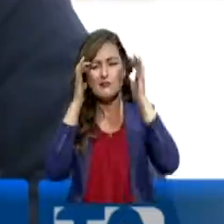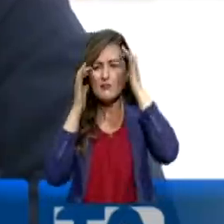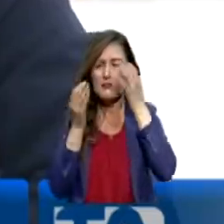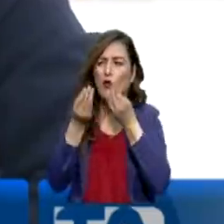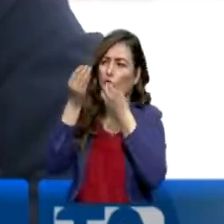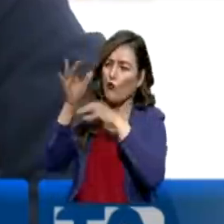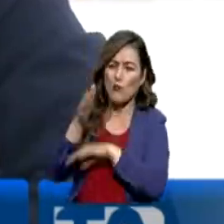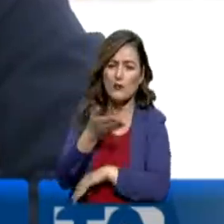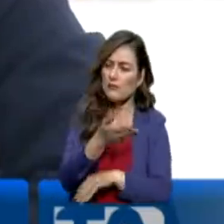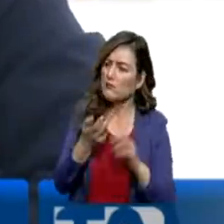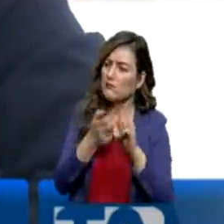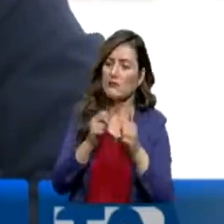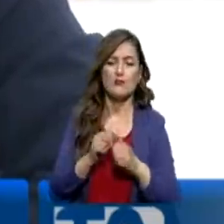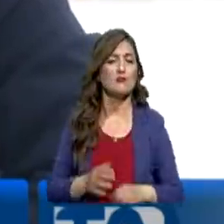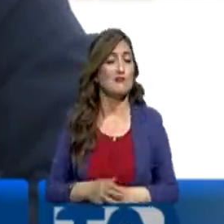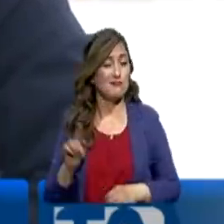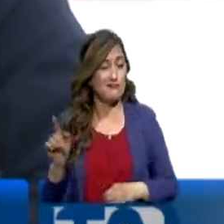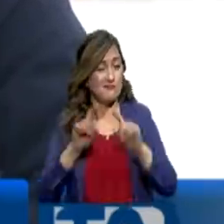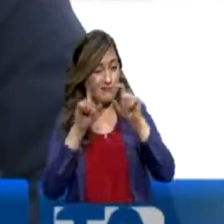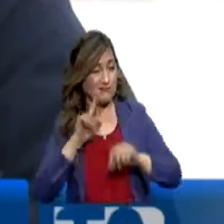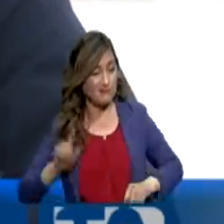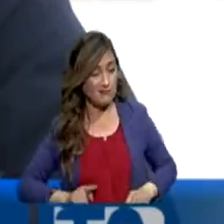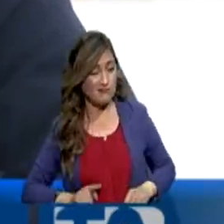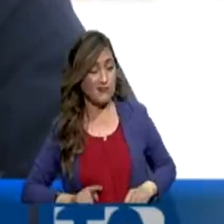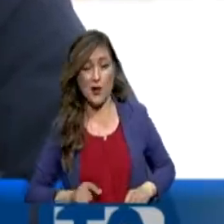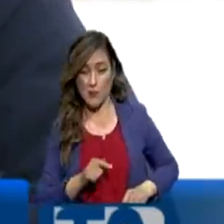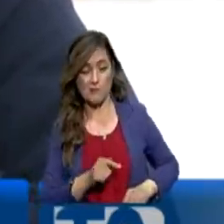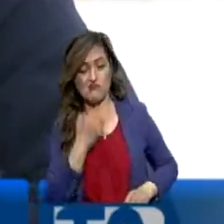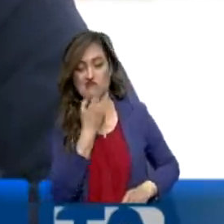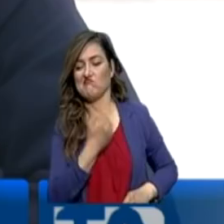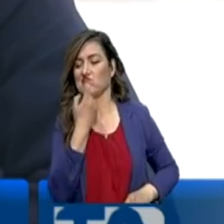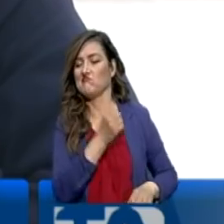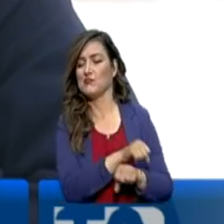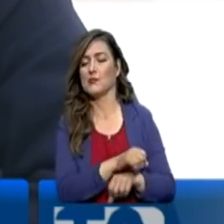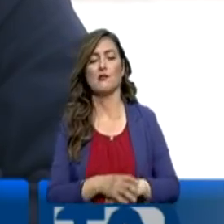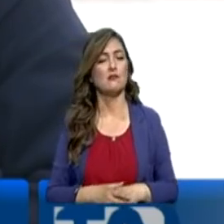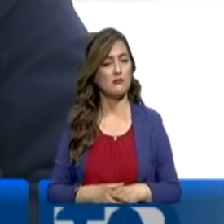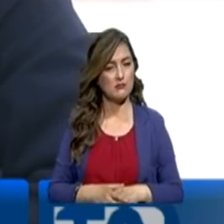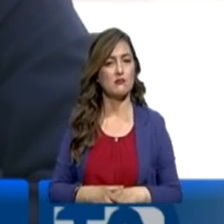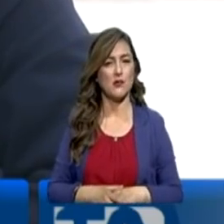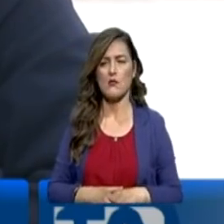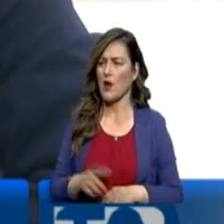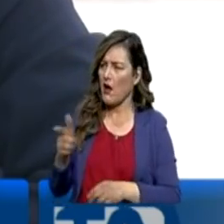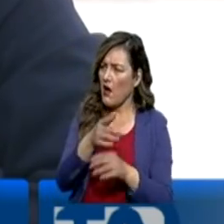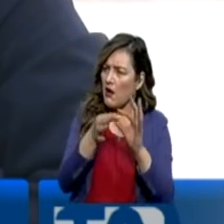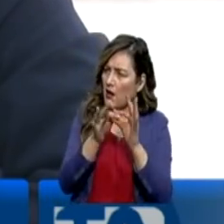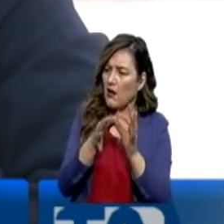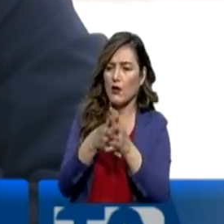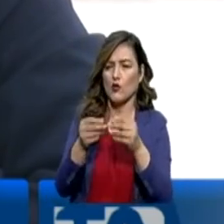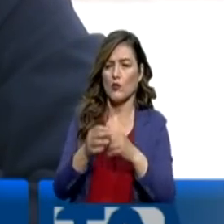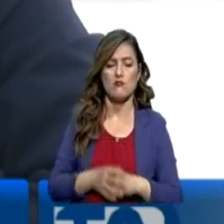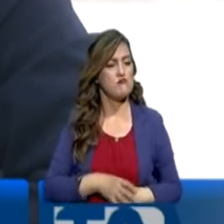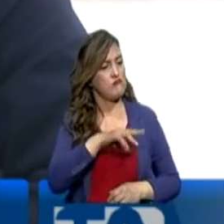preocupación. Sin embargo, Sinohidro ha hecho caso omiso a estas recomendaciones de SELEC y se ha negado rotundamente a